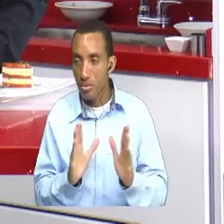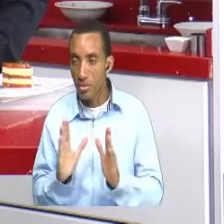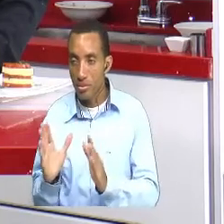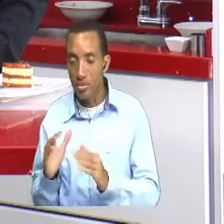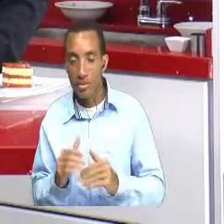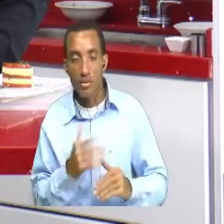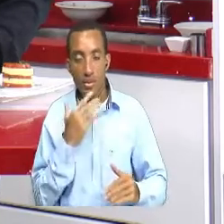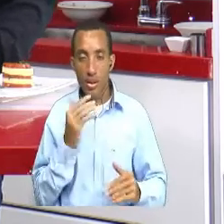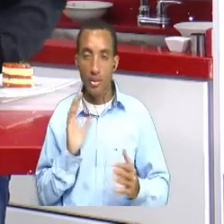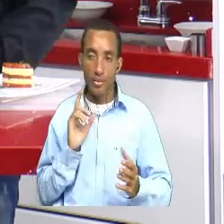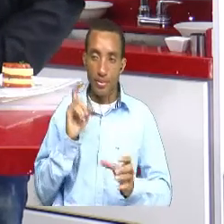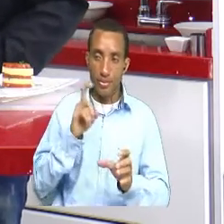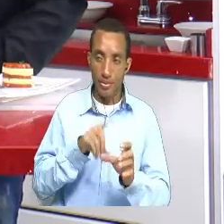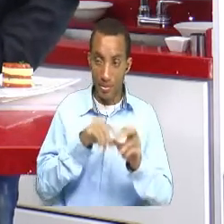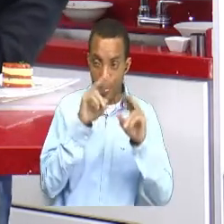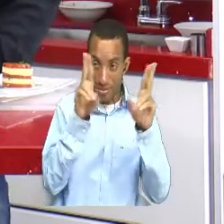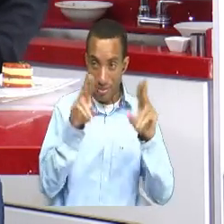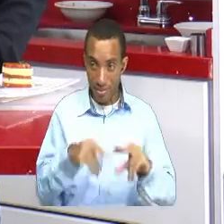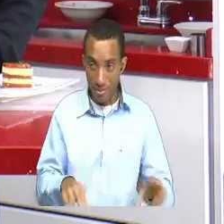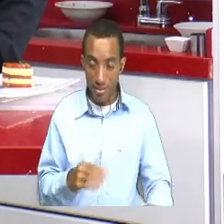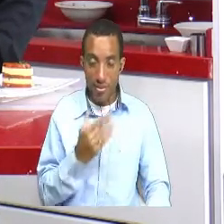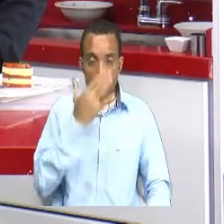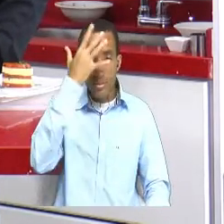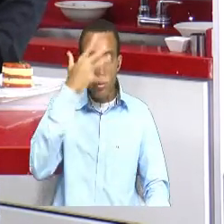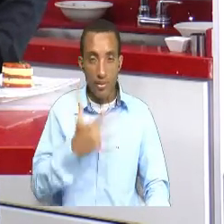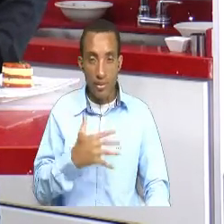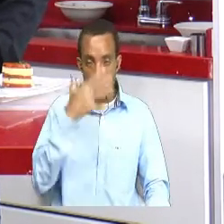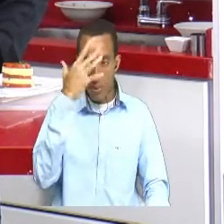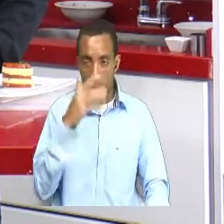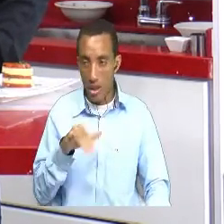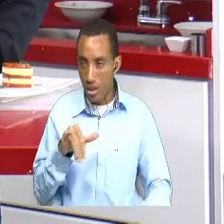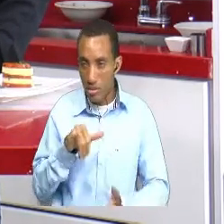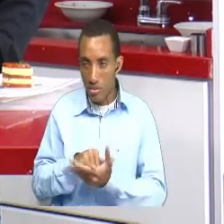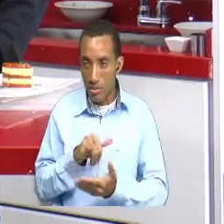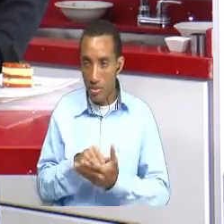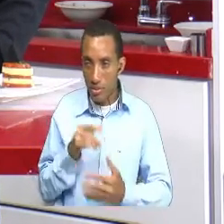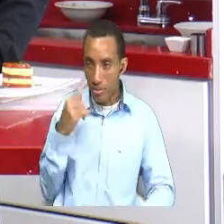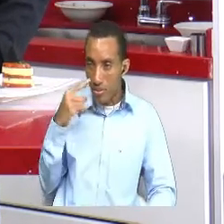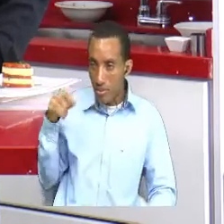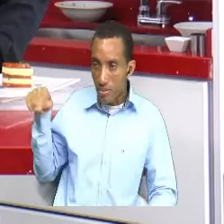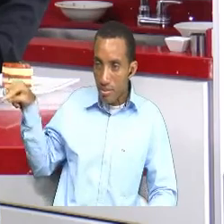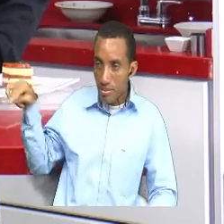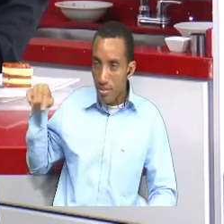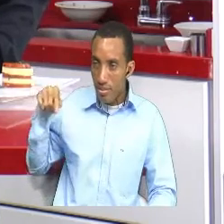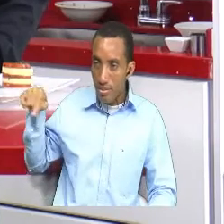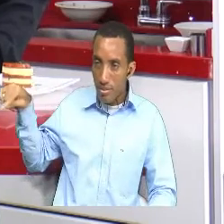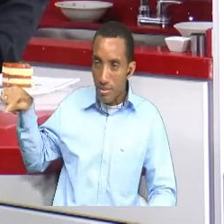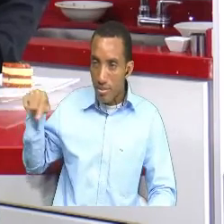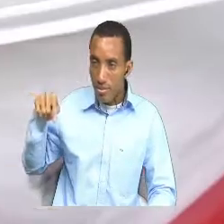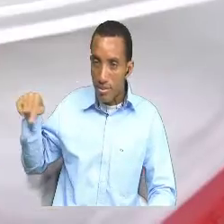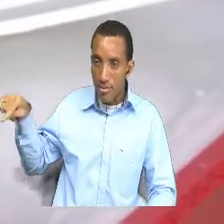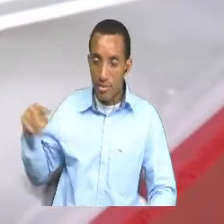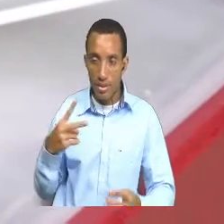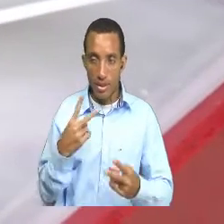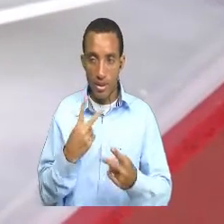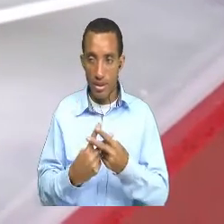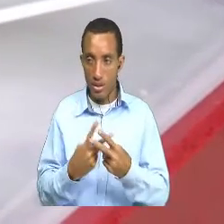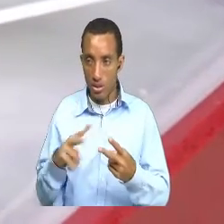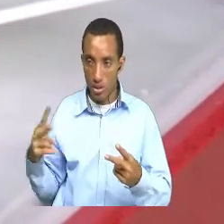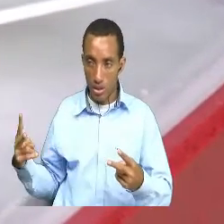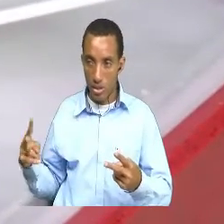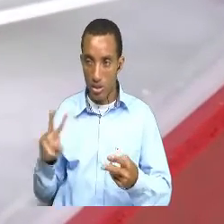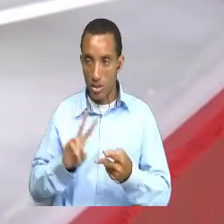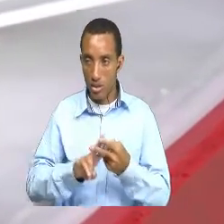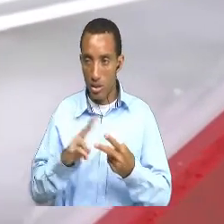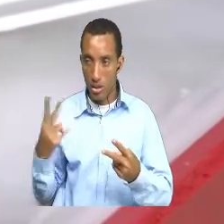a nuestra fanpage de facebook pedir de boca y donde dice estado por entonces escriben hashtag yo veo a pedir de boca y